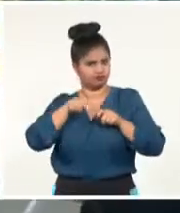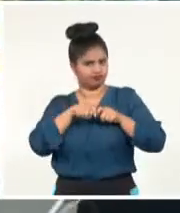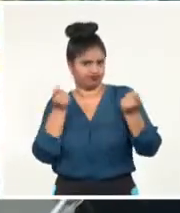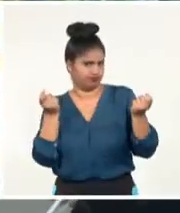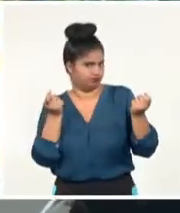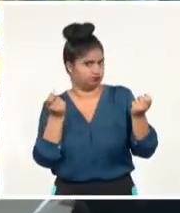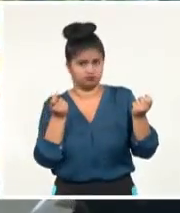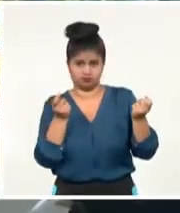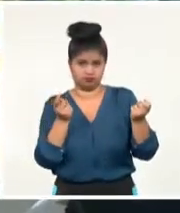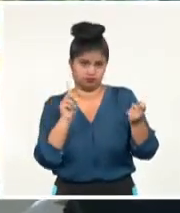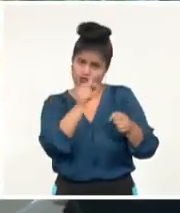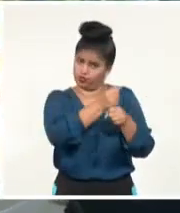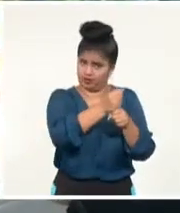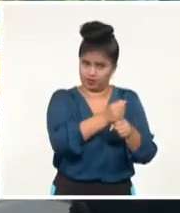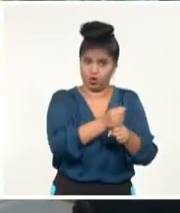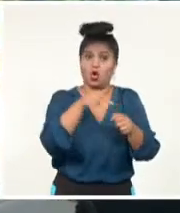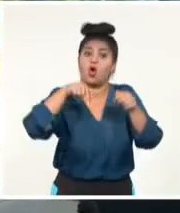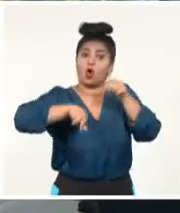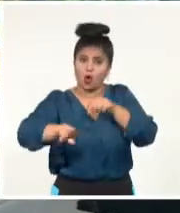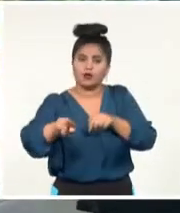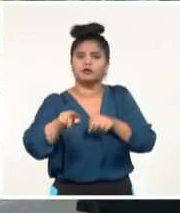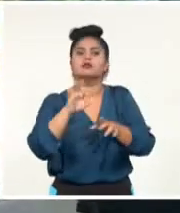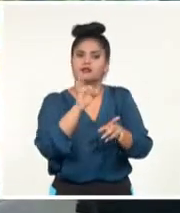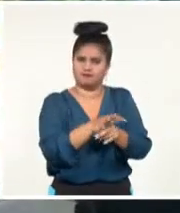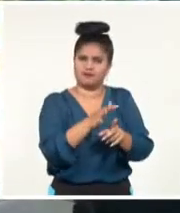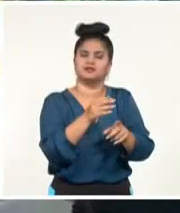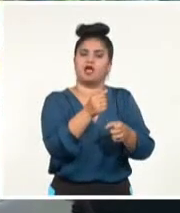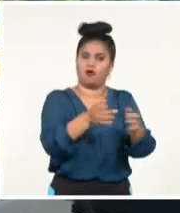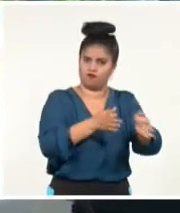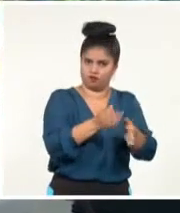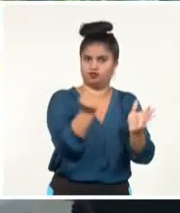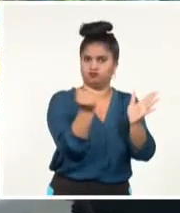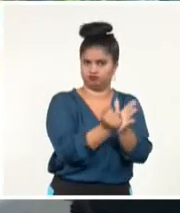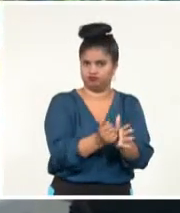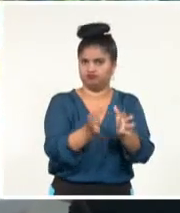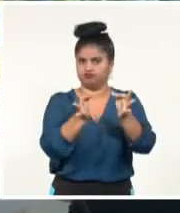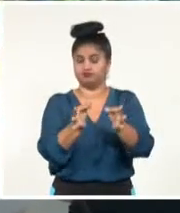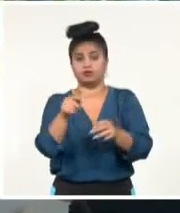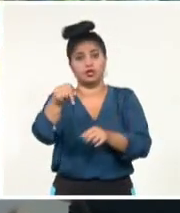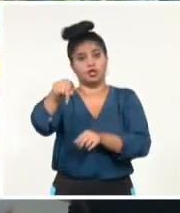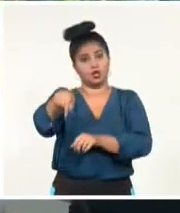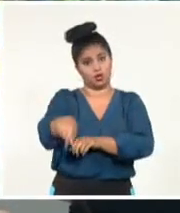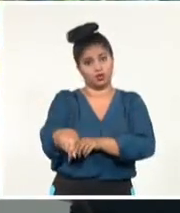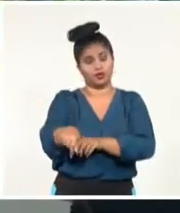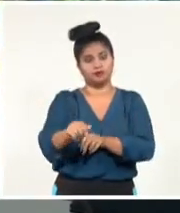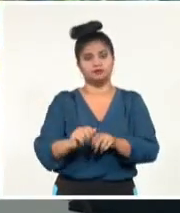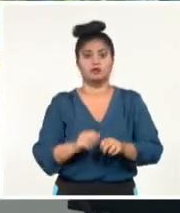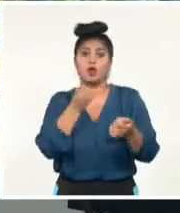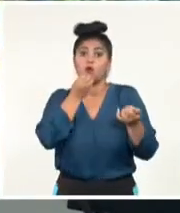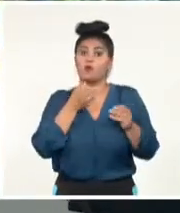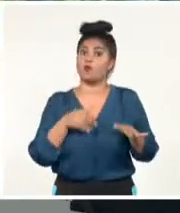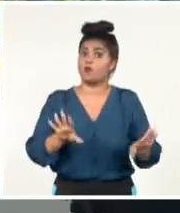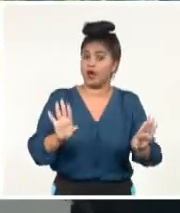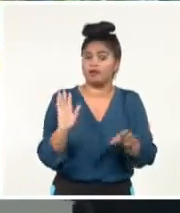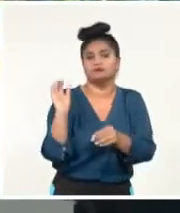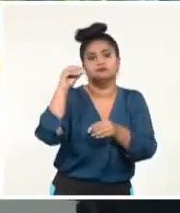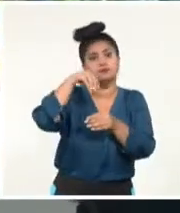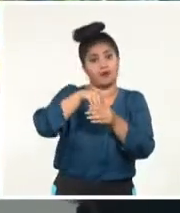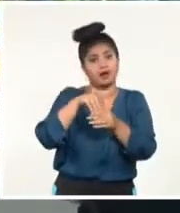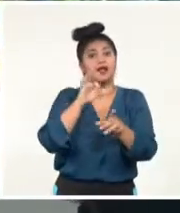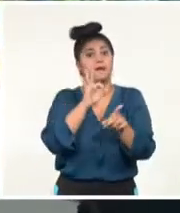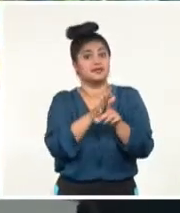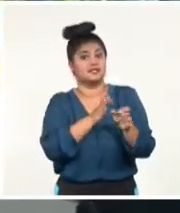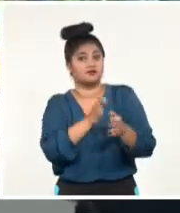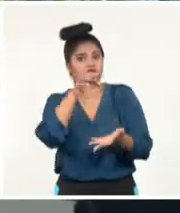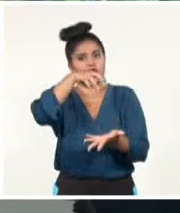que tenía probabilidad de entrar el día de hoy. Y también estamos en el día de hoy con posibilidad de incorporar el sistema a la unidad